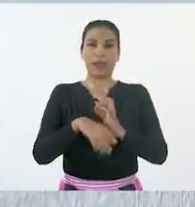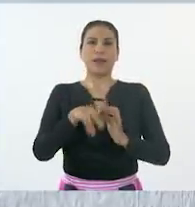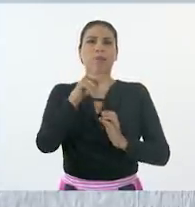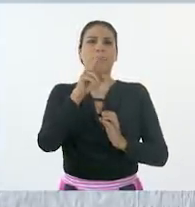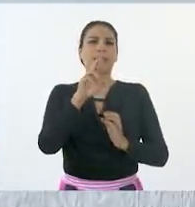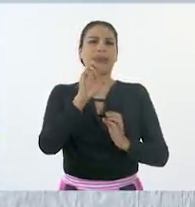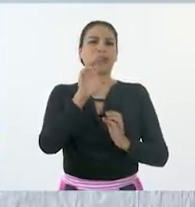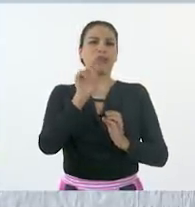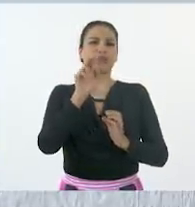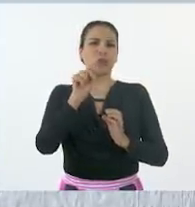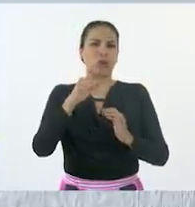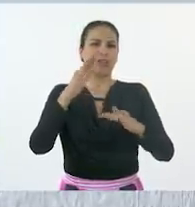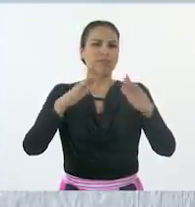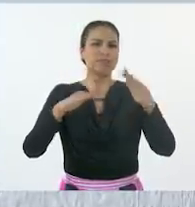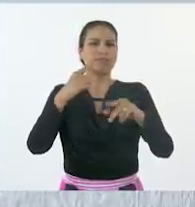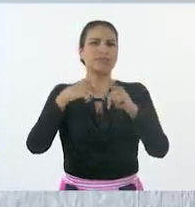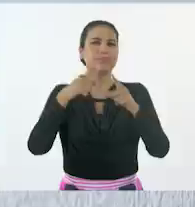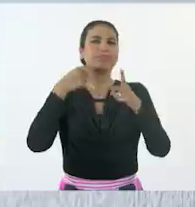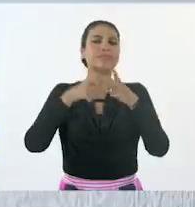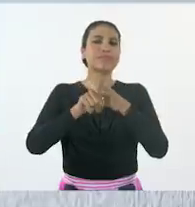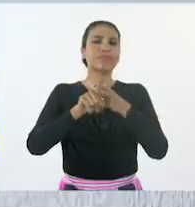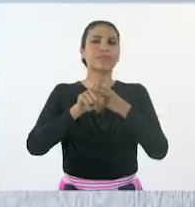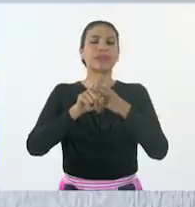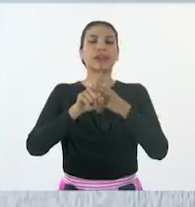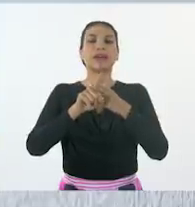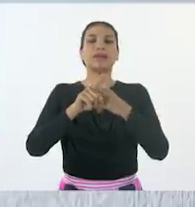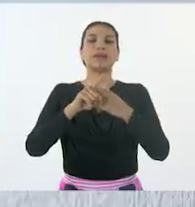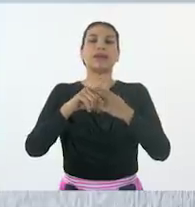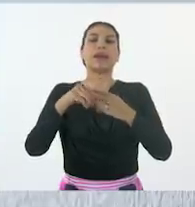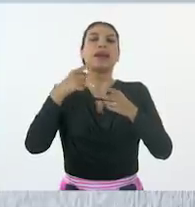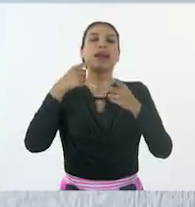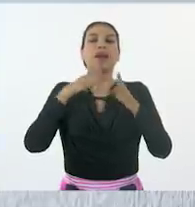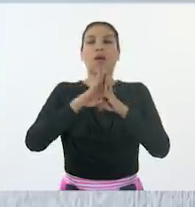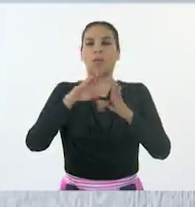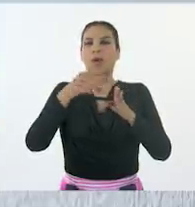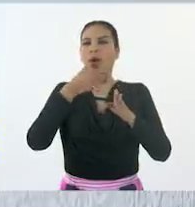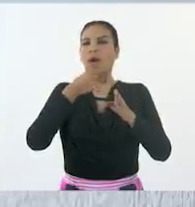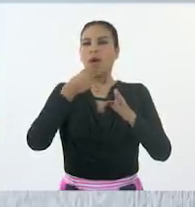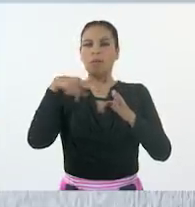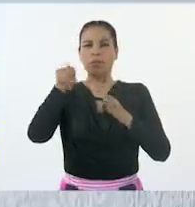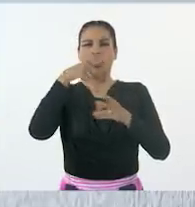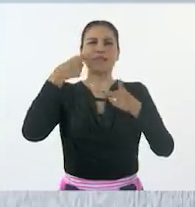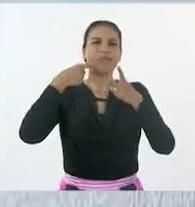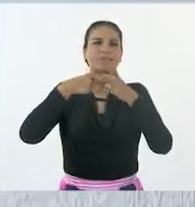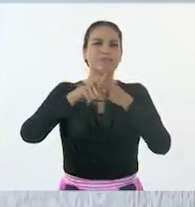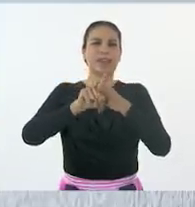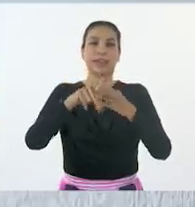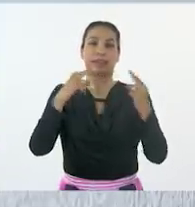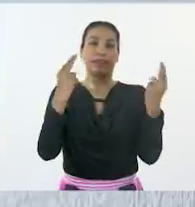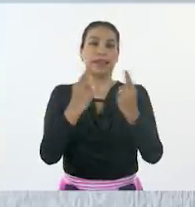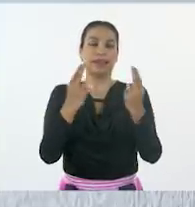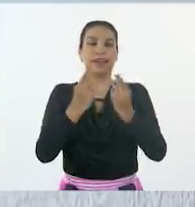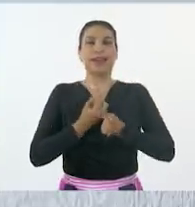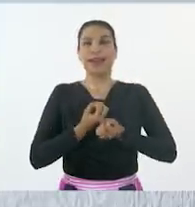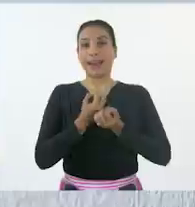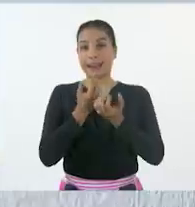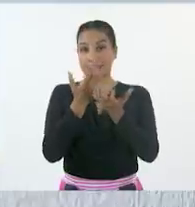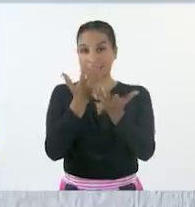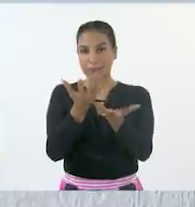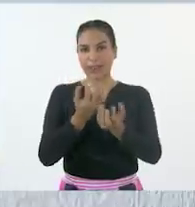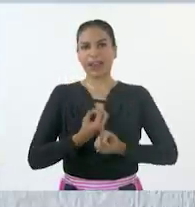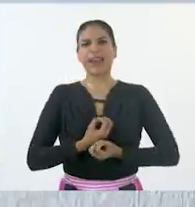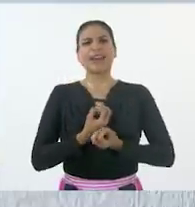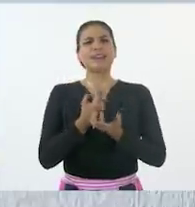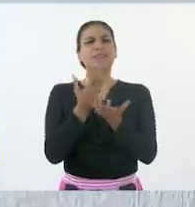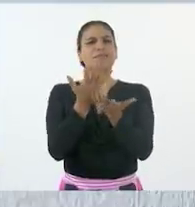percusión en realidad empezó desde los primeros indicios del hombre, ya que fue una necesidad de